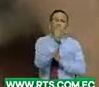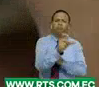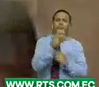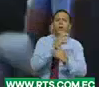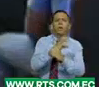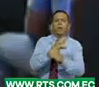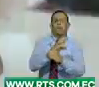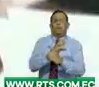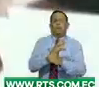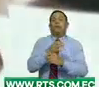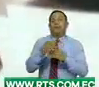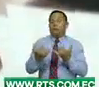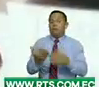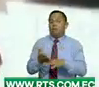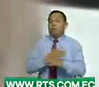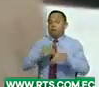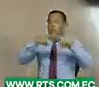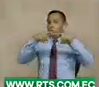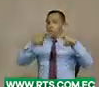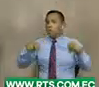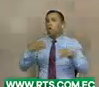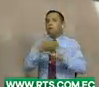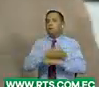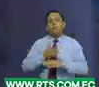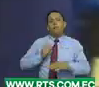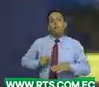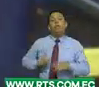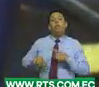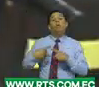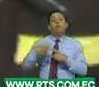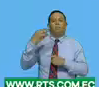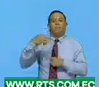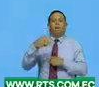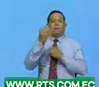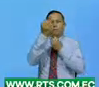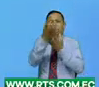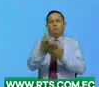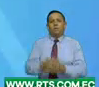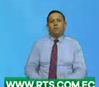detalles este miércoles en su informativo la noticia